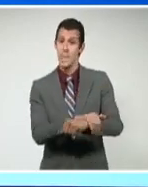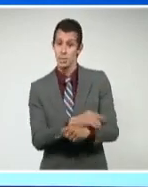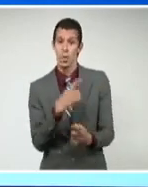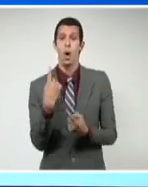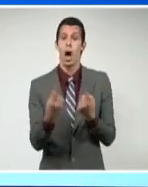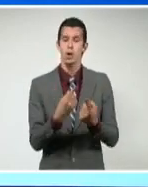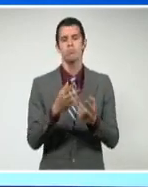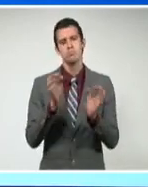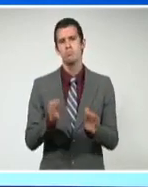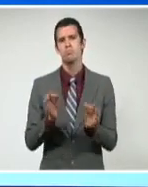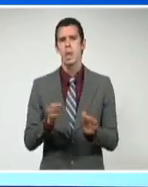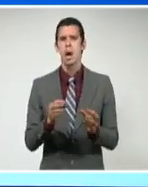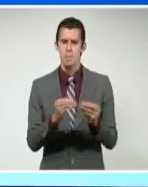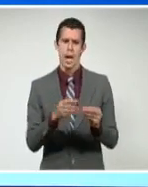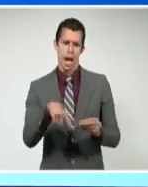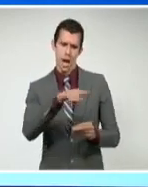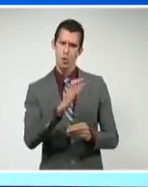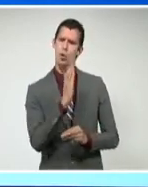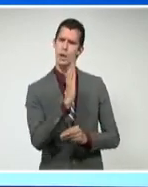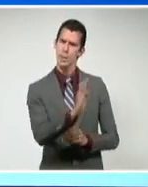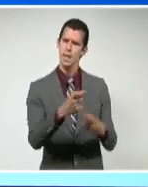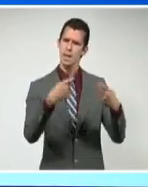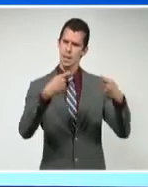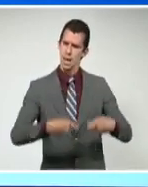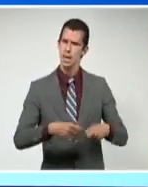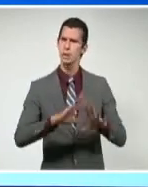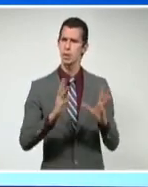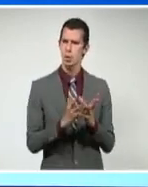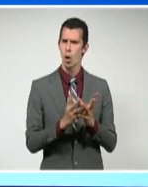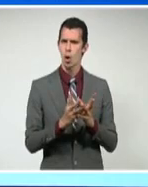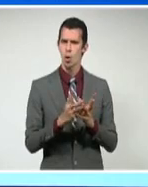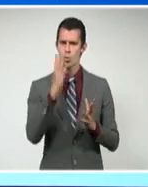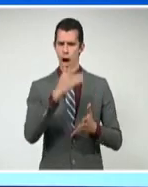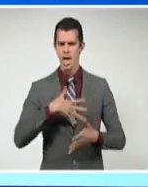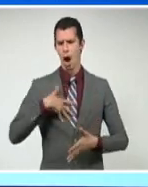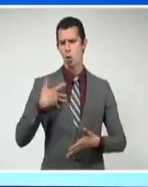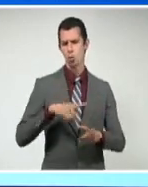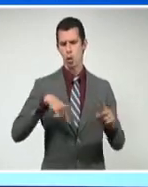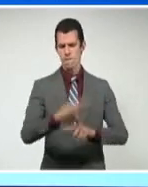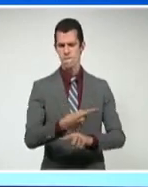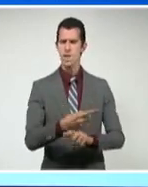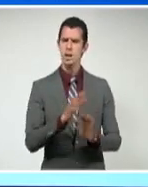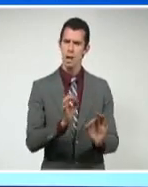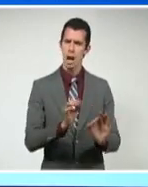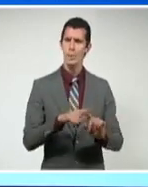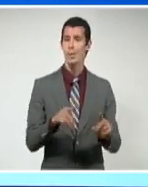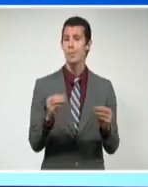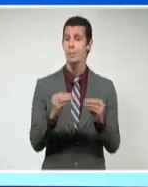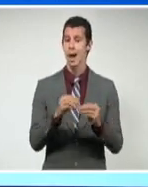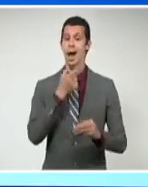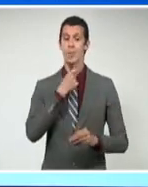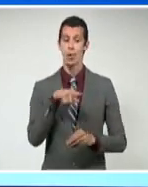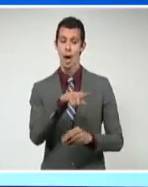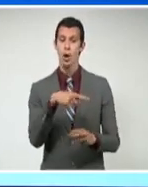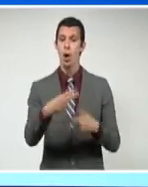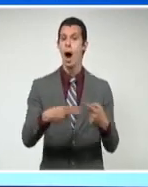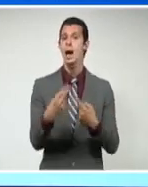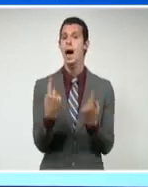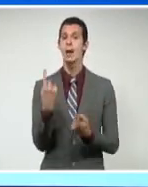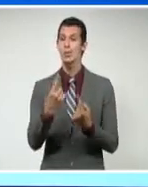tendrán, sí, claro, sus derechos, sus garantías, pero también tendrán la sanción que legalmente corresponda con la